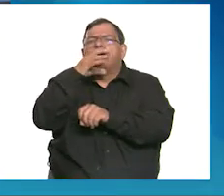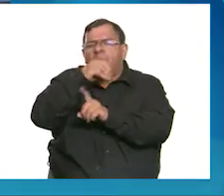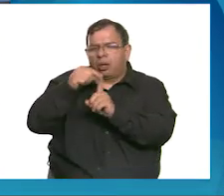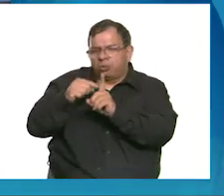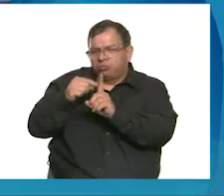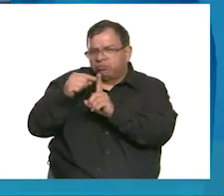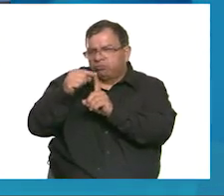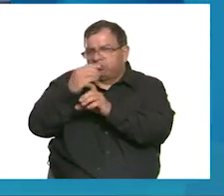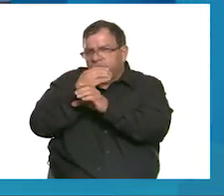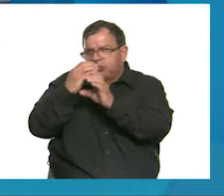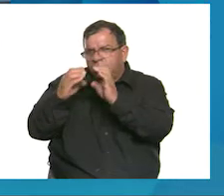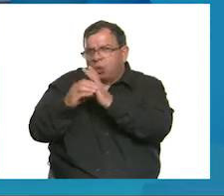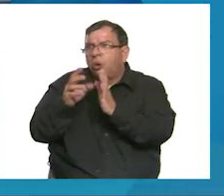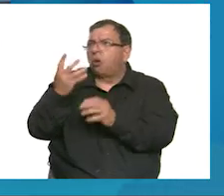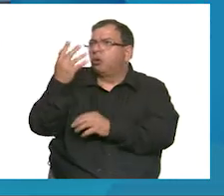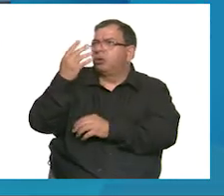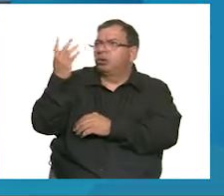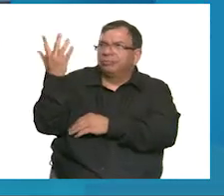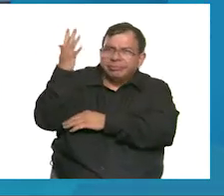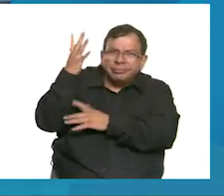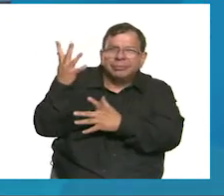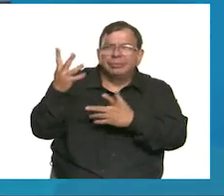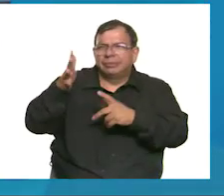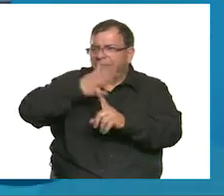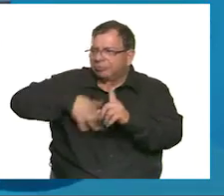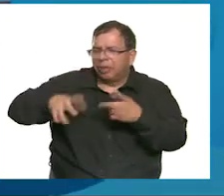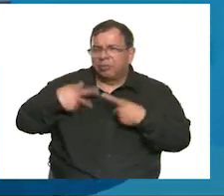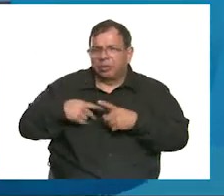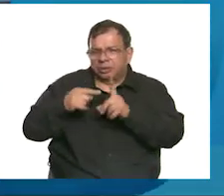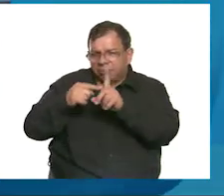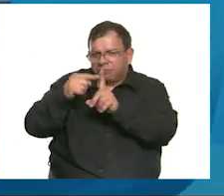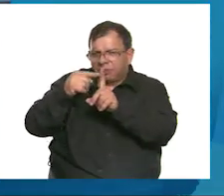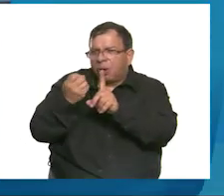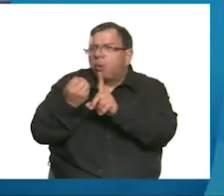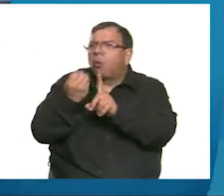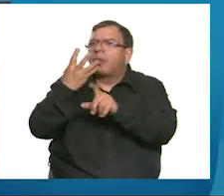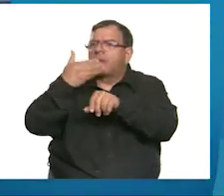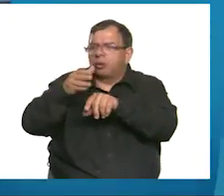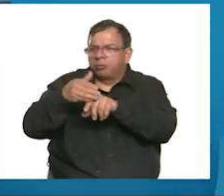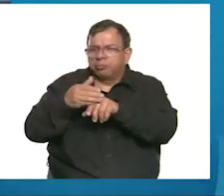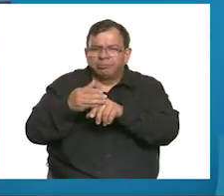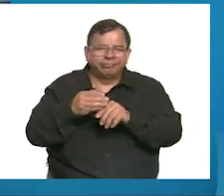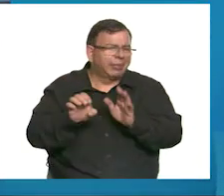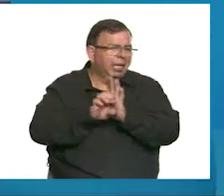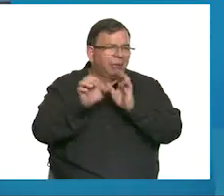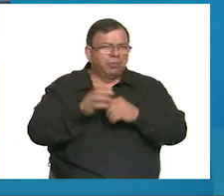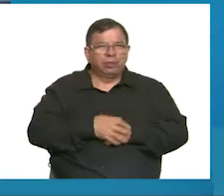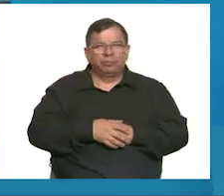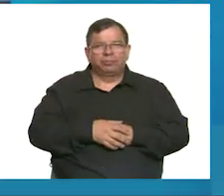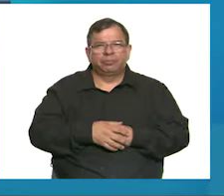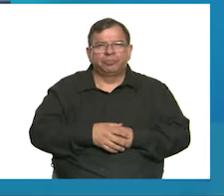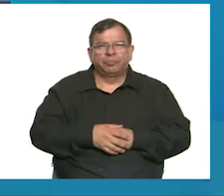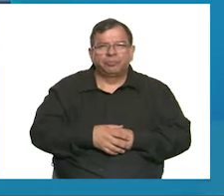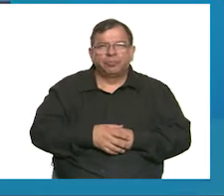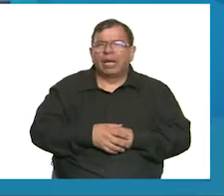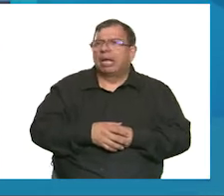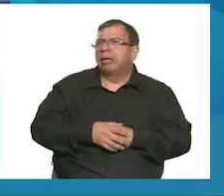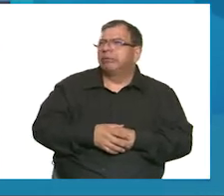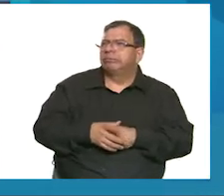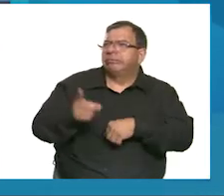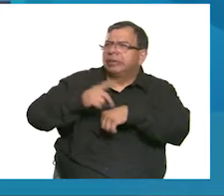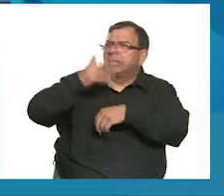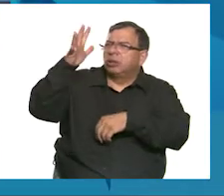ejemplo, un objeto o un día o el ambiente o una persona. Por ejemplo, podríamos decir que la temperatura del día